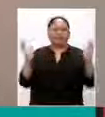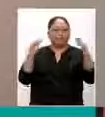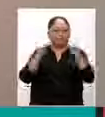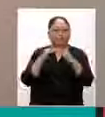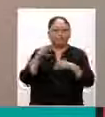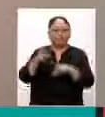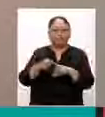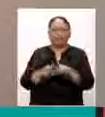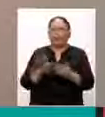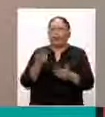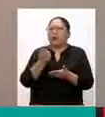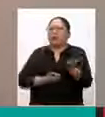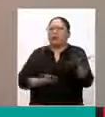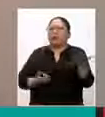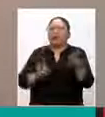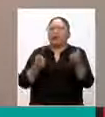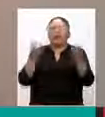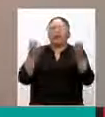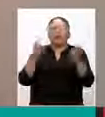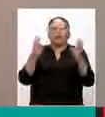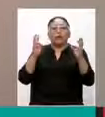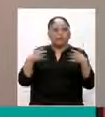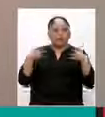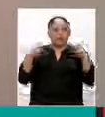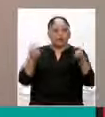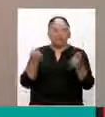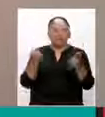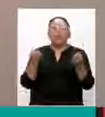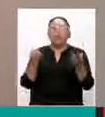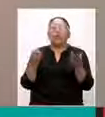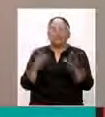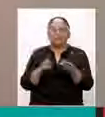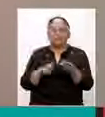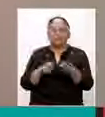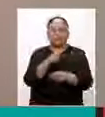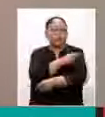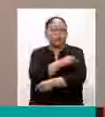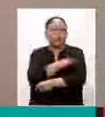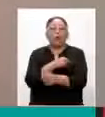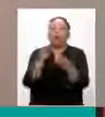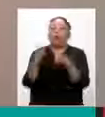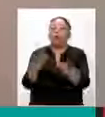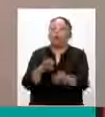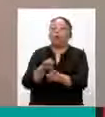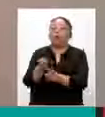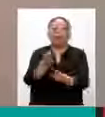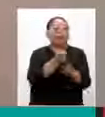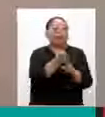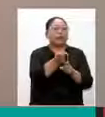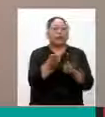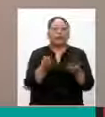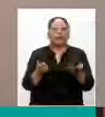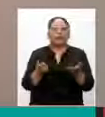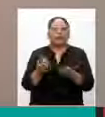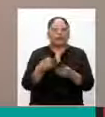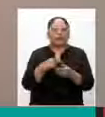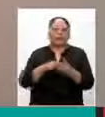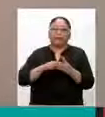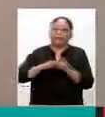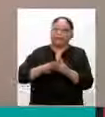ese momento cuánto del sector salud, cuánto de los hospitales van a ser afectados para ver la posibilidad de iniciar